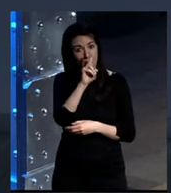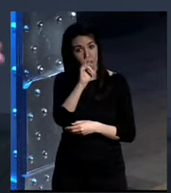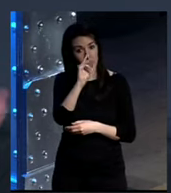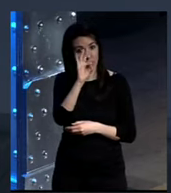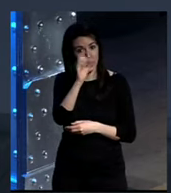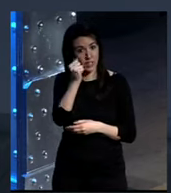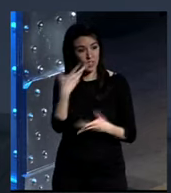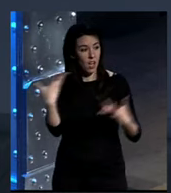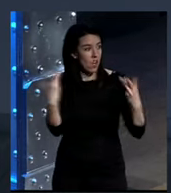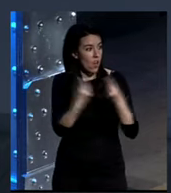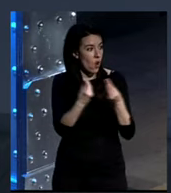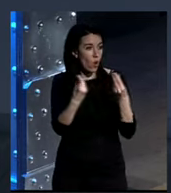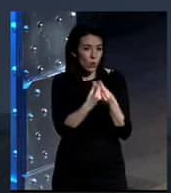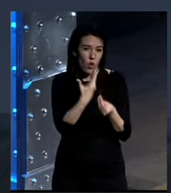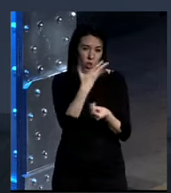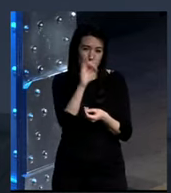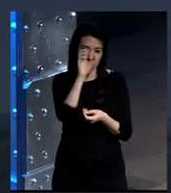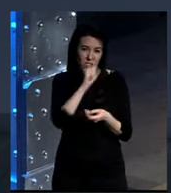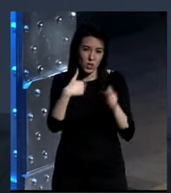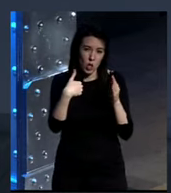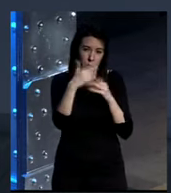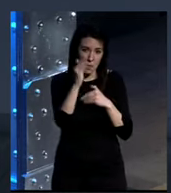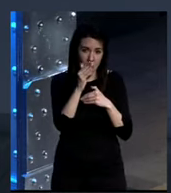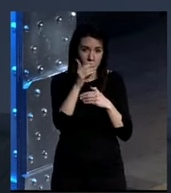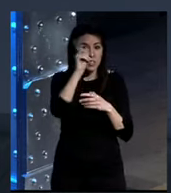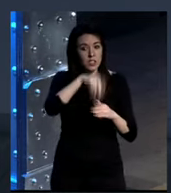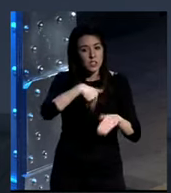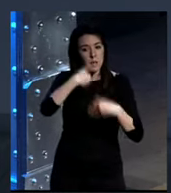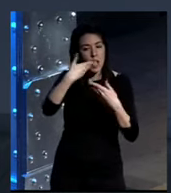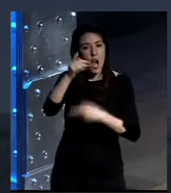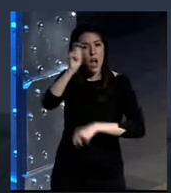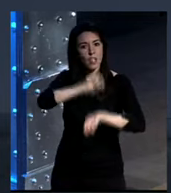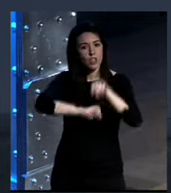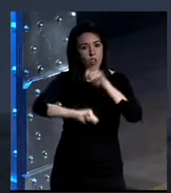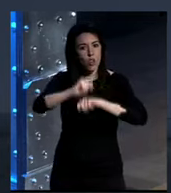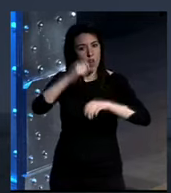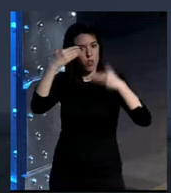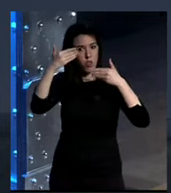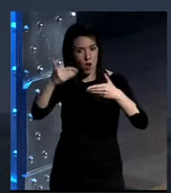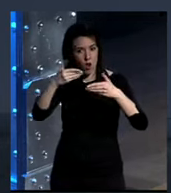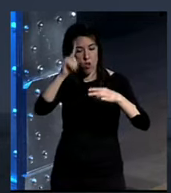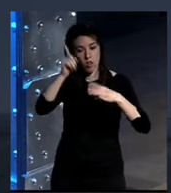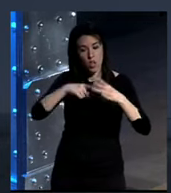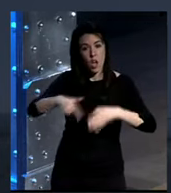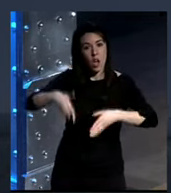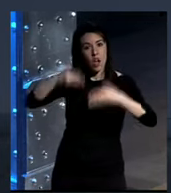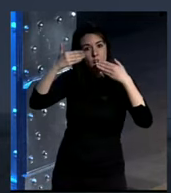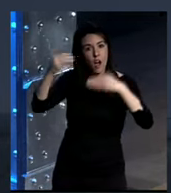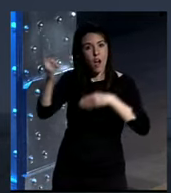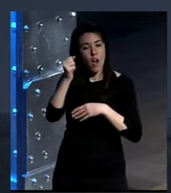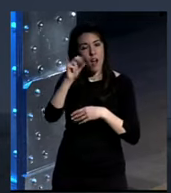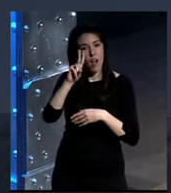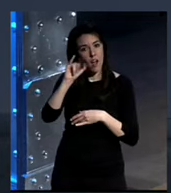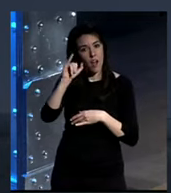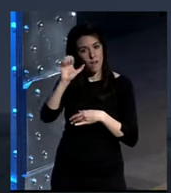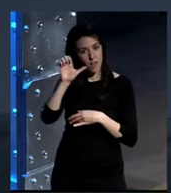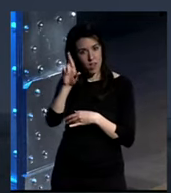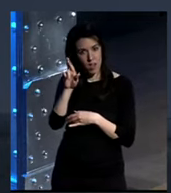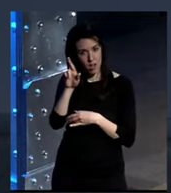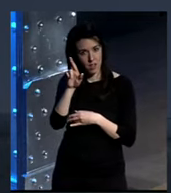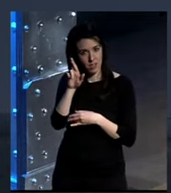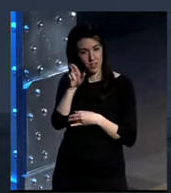durante 50 y tantos años, ¿no? Y se lo da a la asociación, y se lo da a Javier, al que